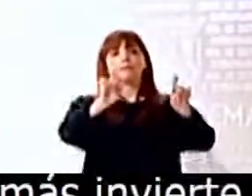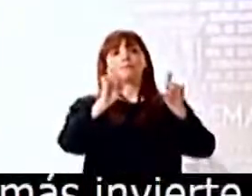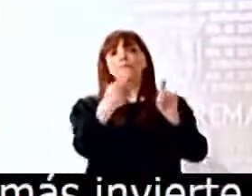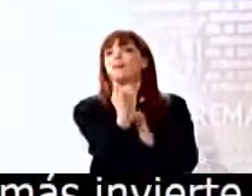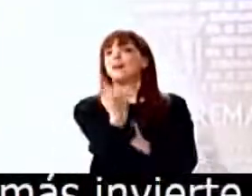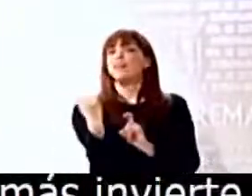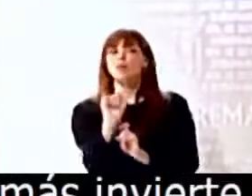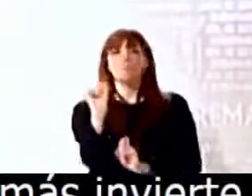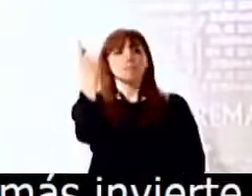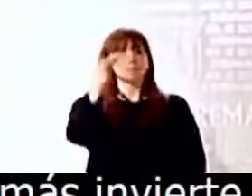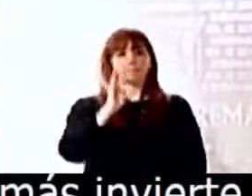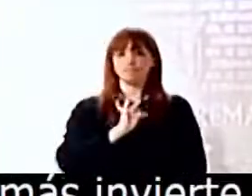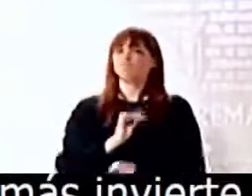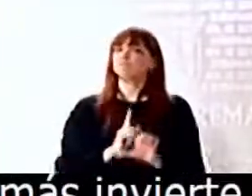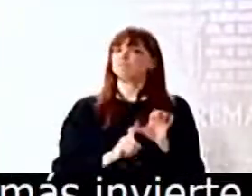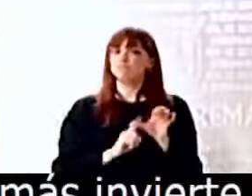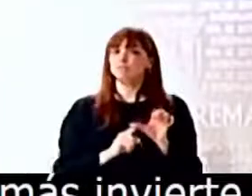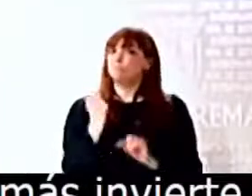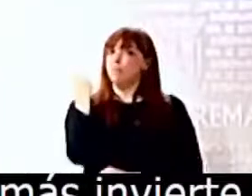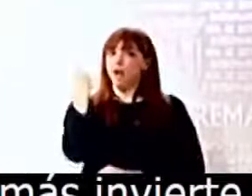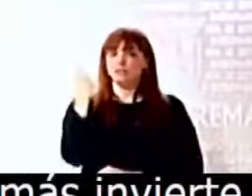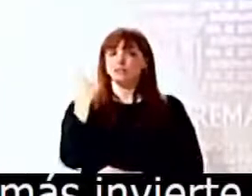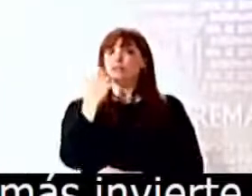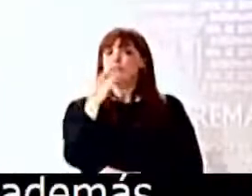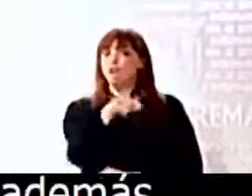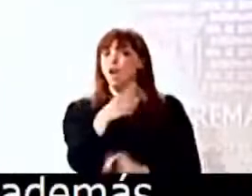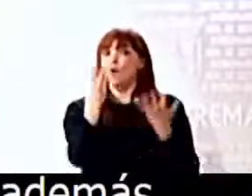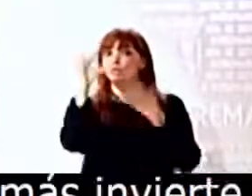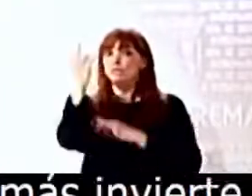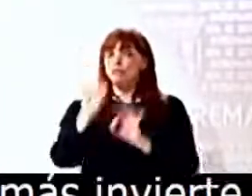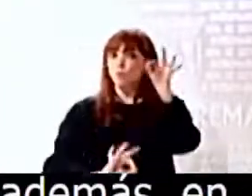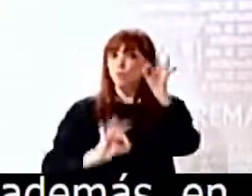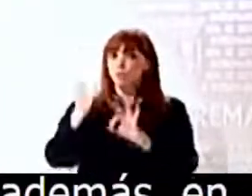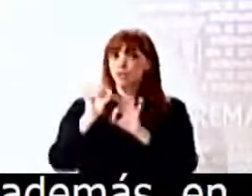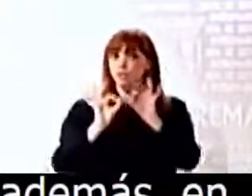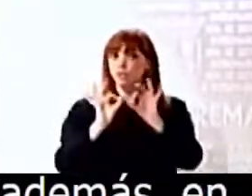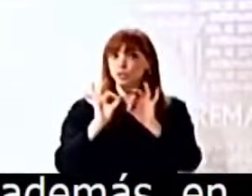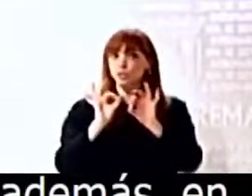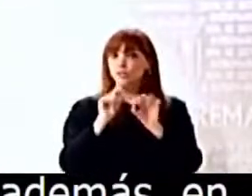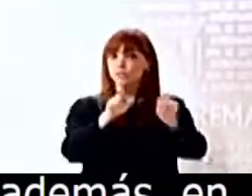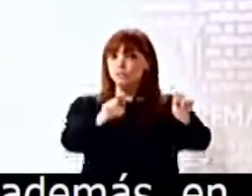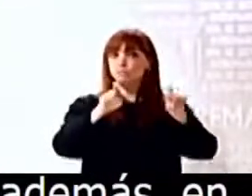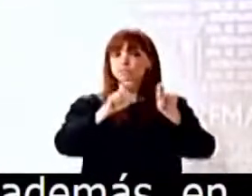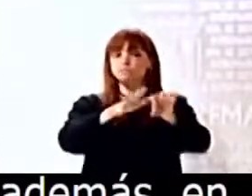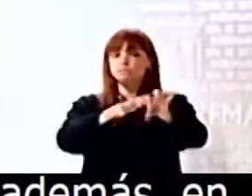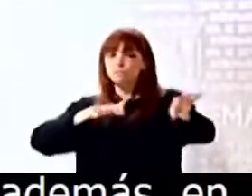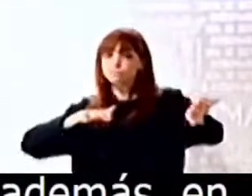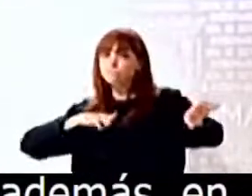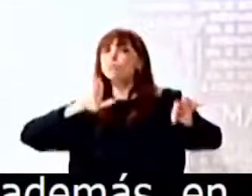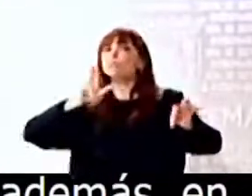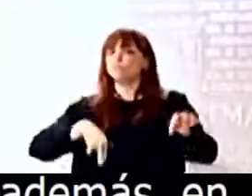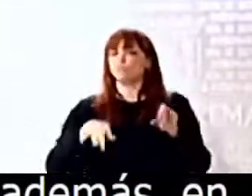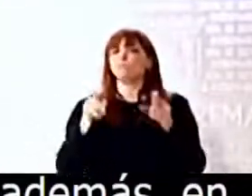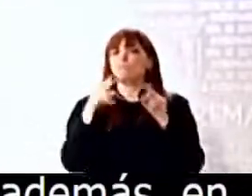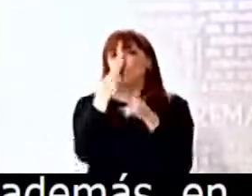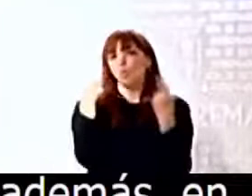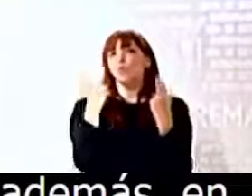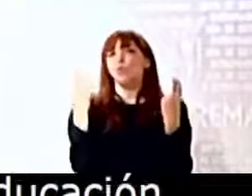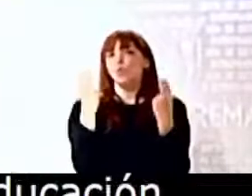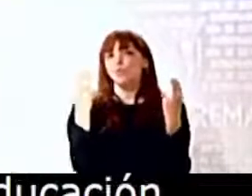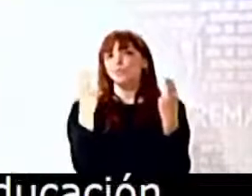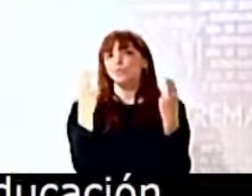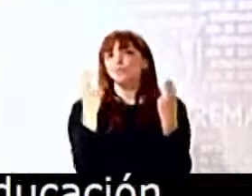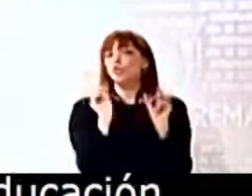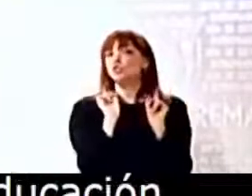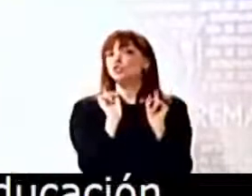cápita. Pero es que además Extremadura, el 80% de la educación es educación pública y